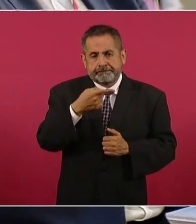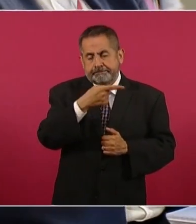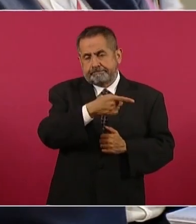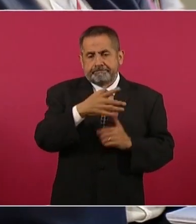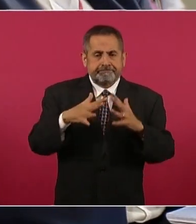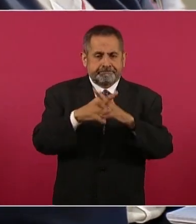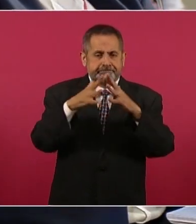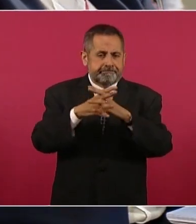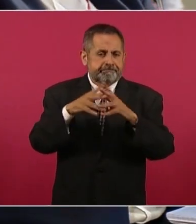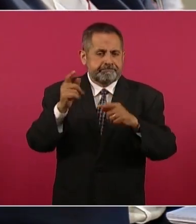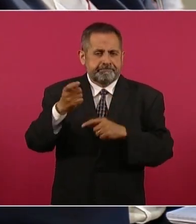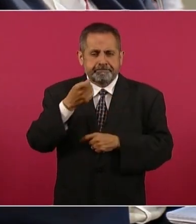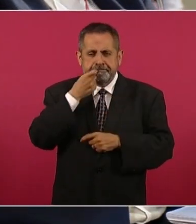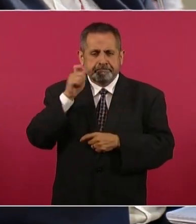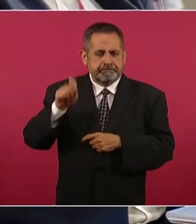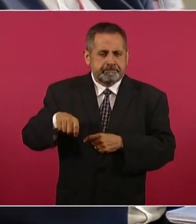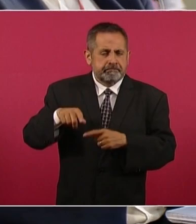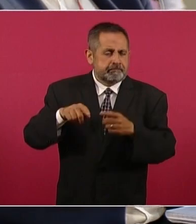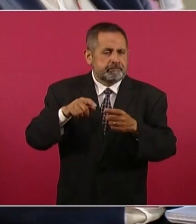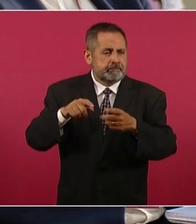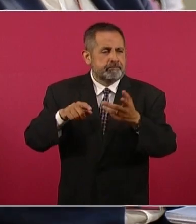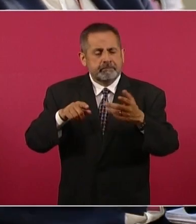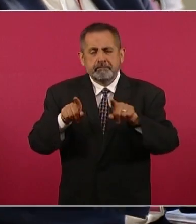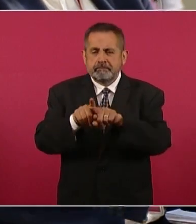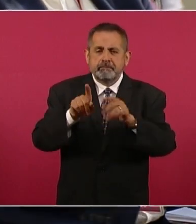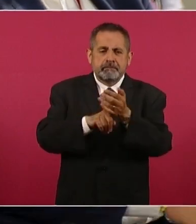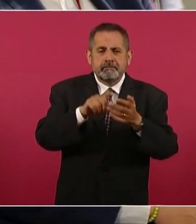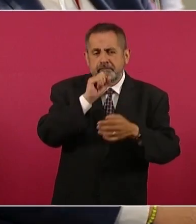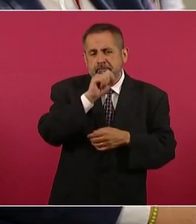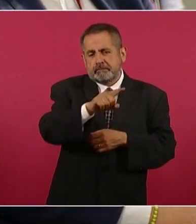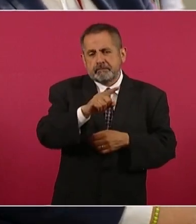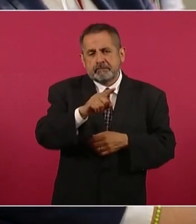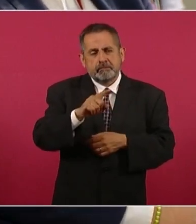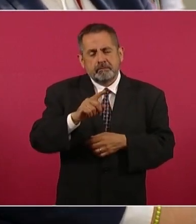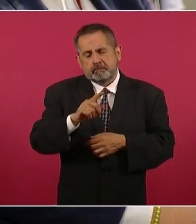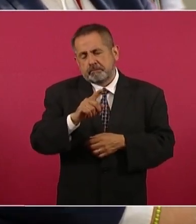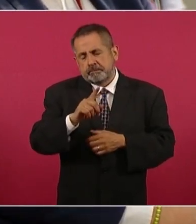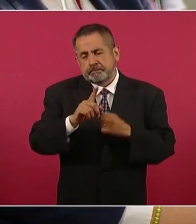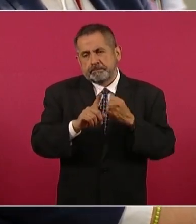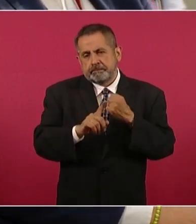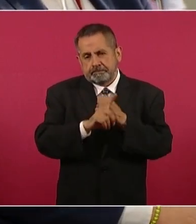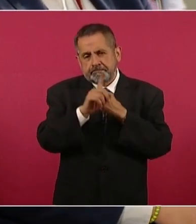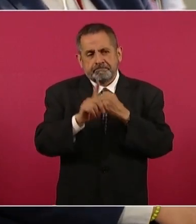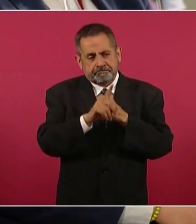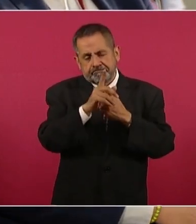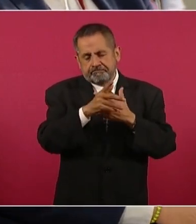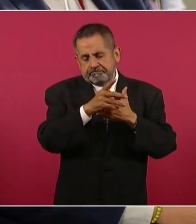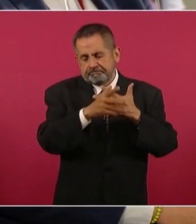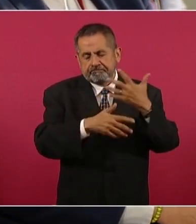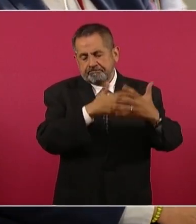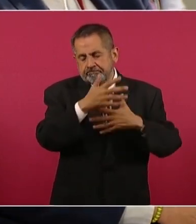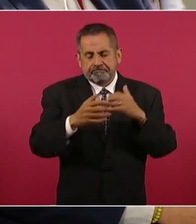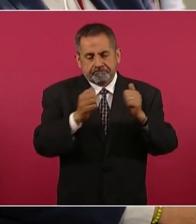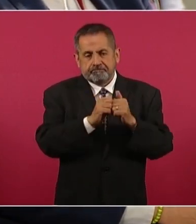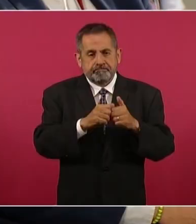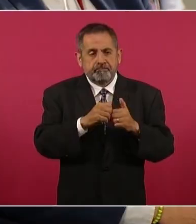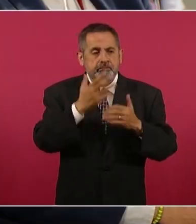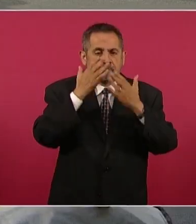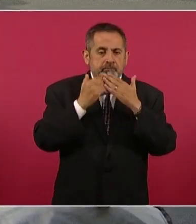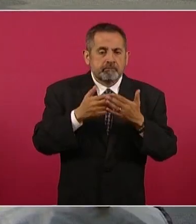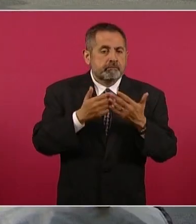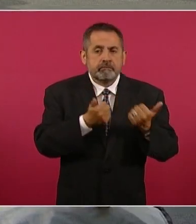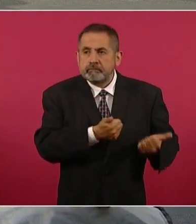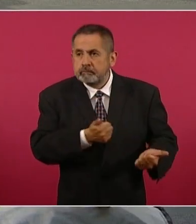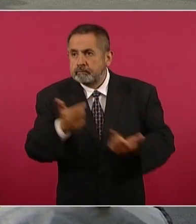guerra en Ucrania, pues también hay problemas con la cadena de